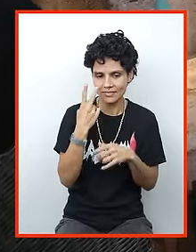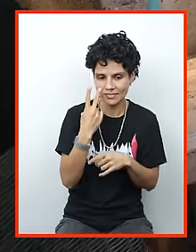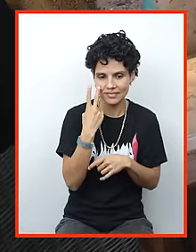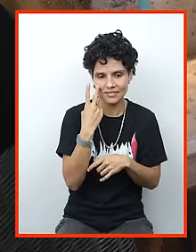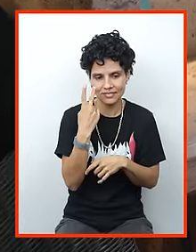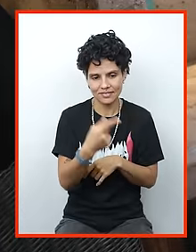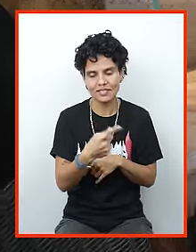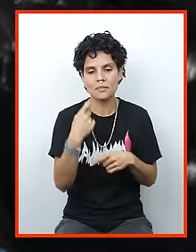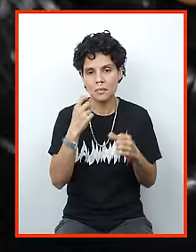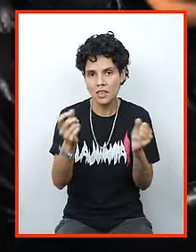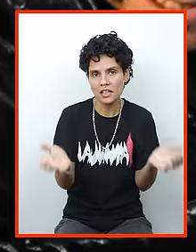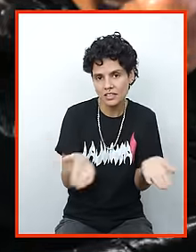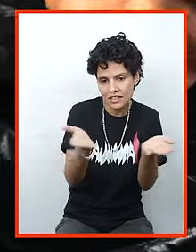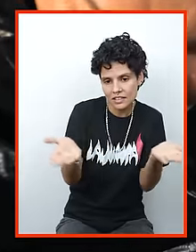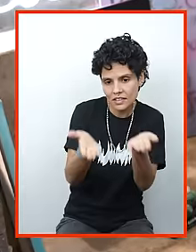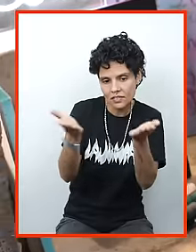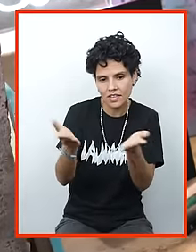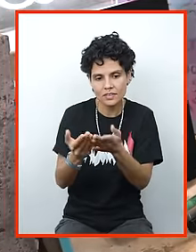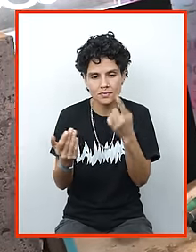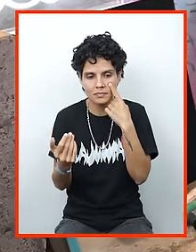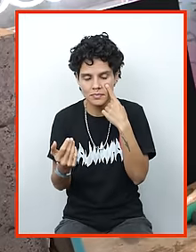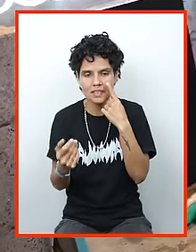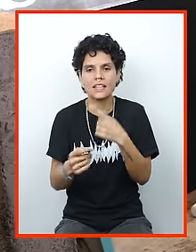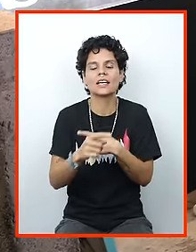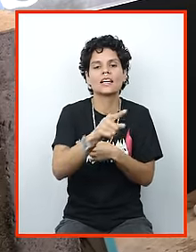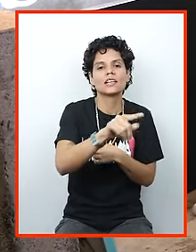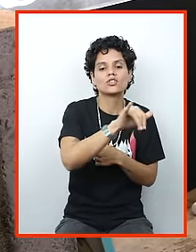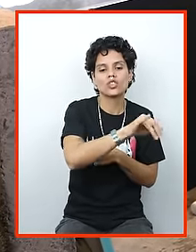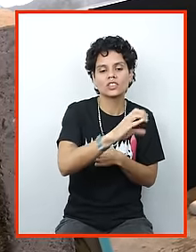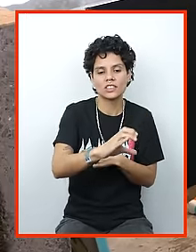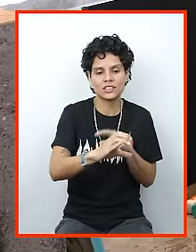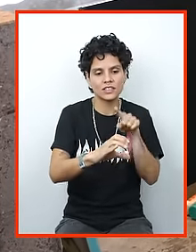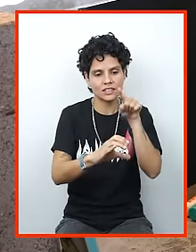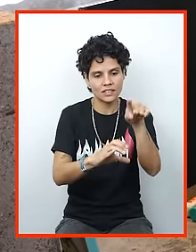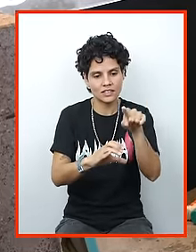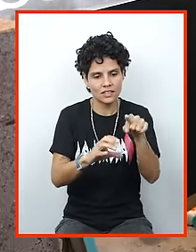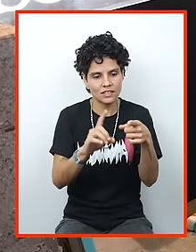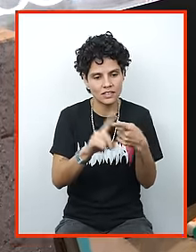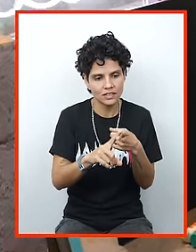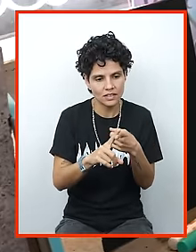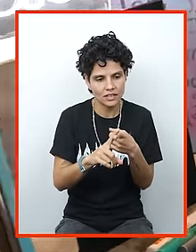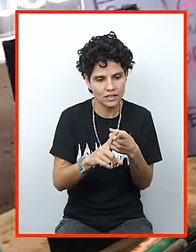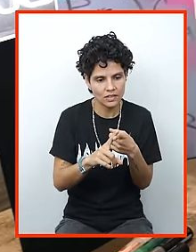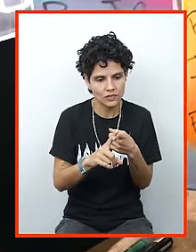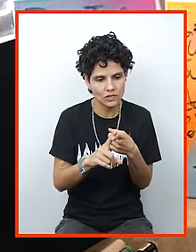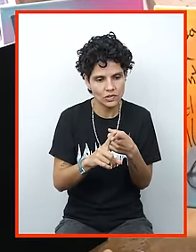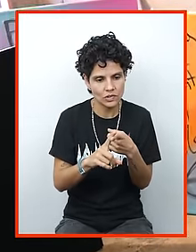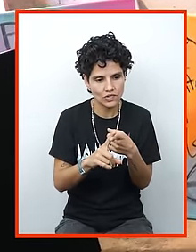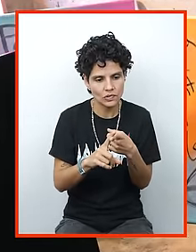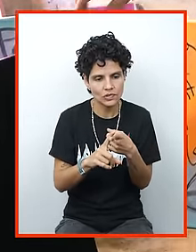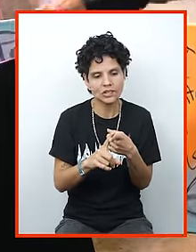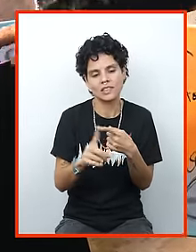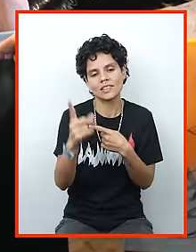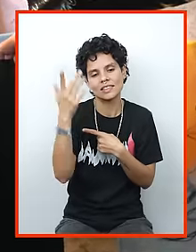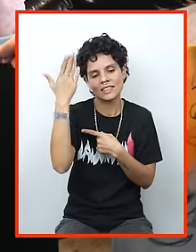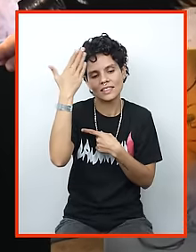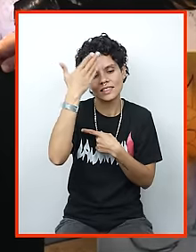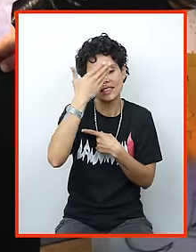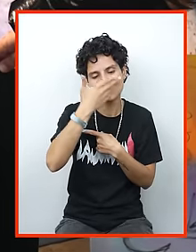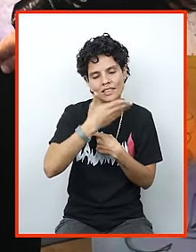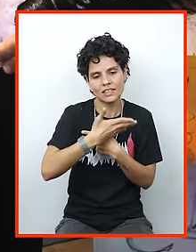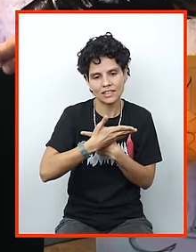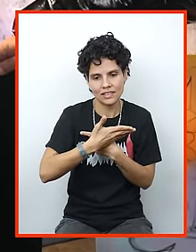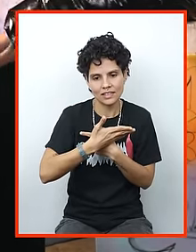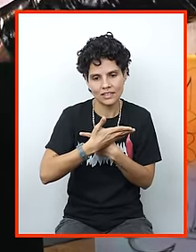manita. Defe, señor para incentivar. Aquí tenemos John Sister. ¿Ese quién lo hizo? Este. El de allá. Ah,